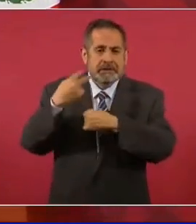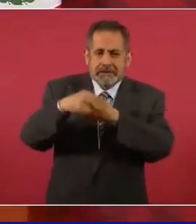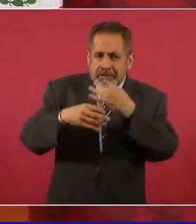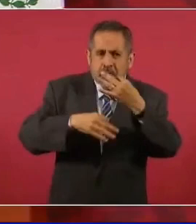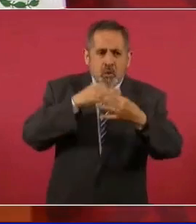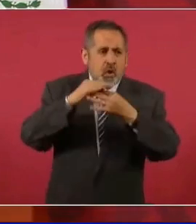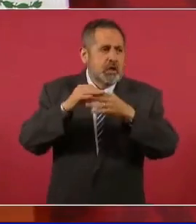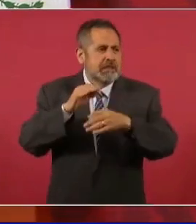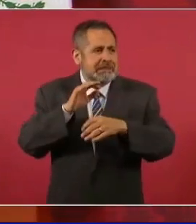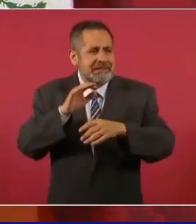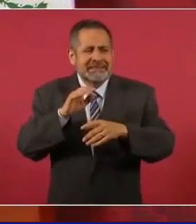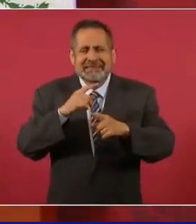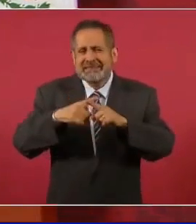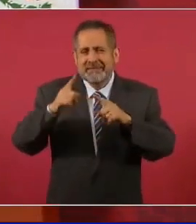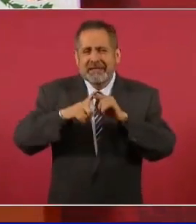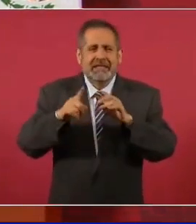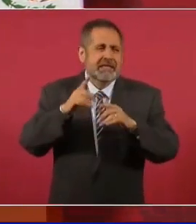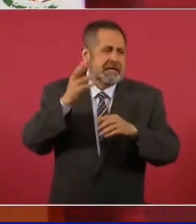información